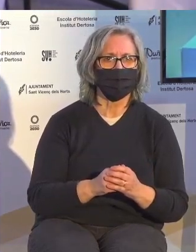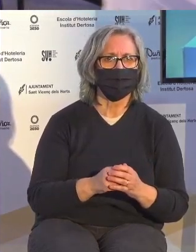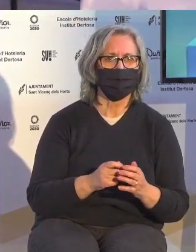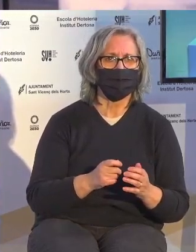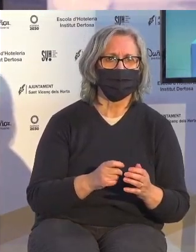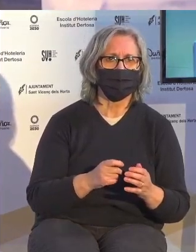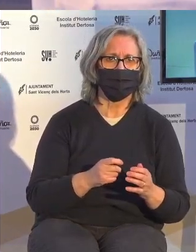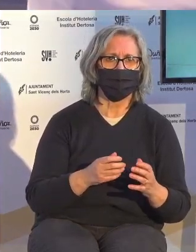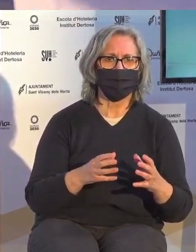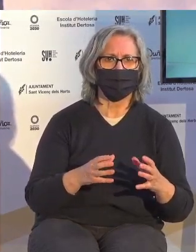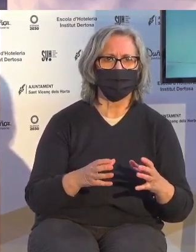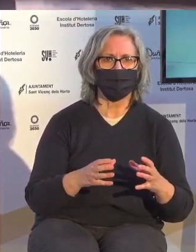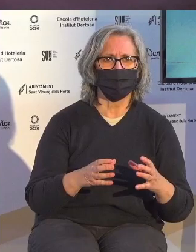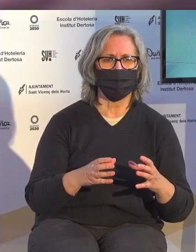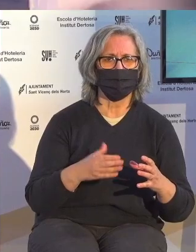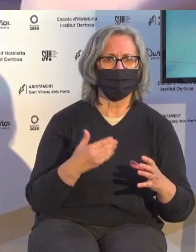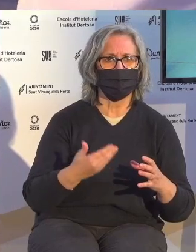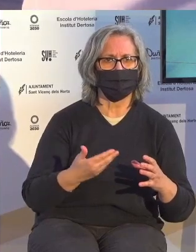para demostrar